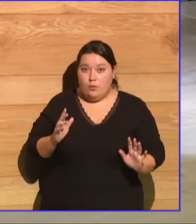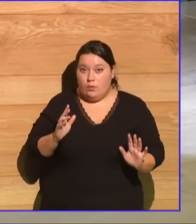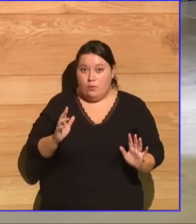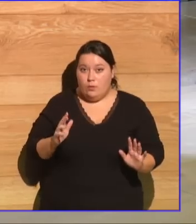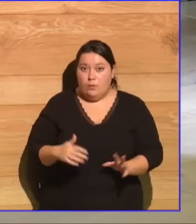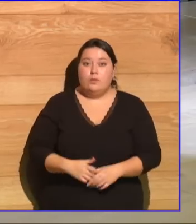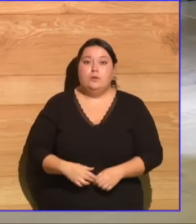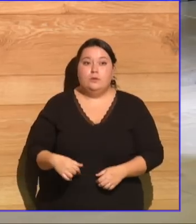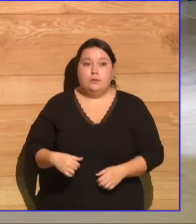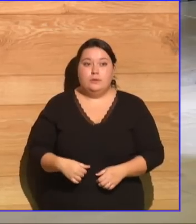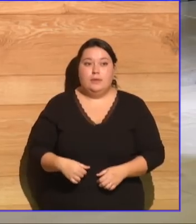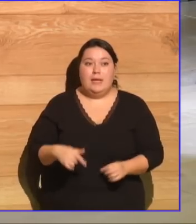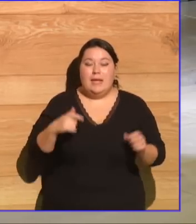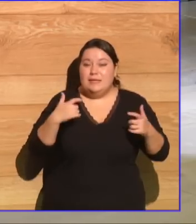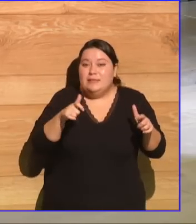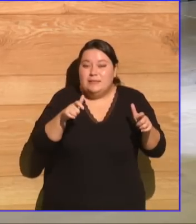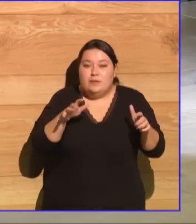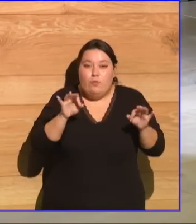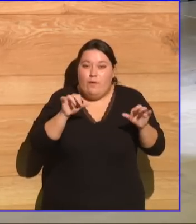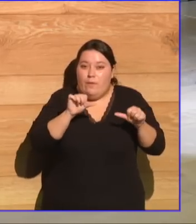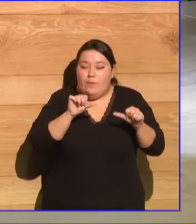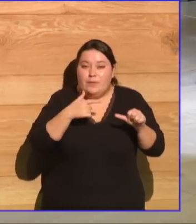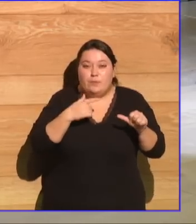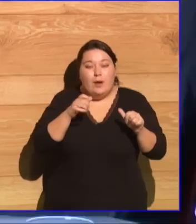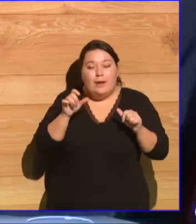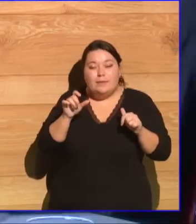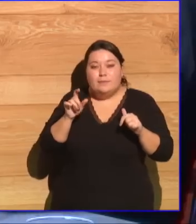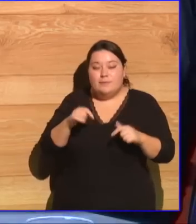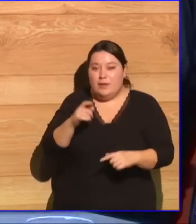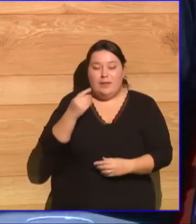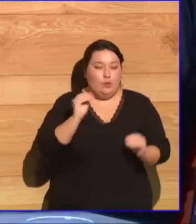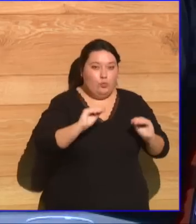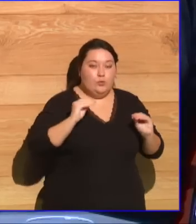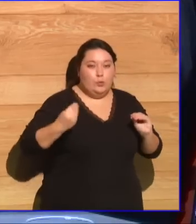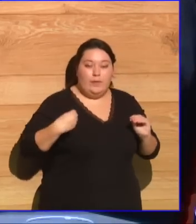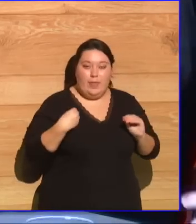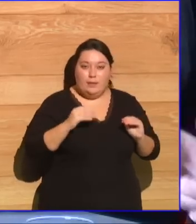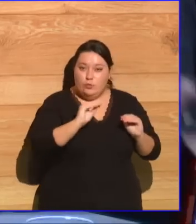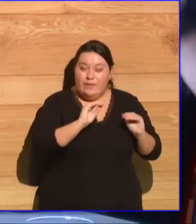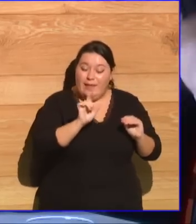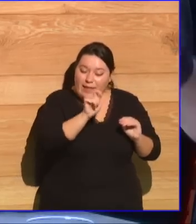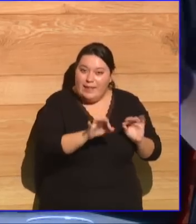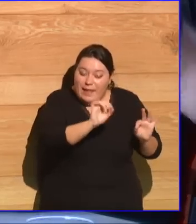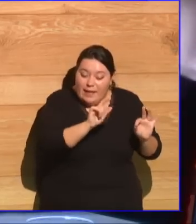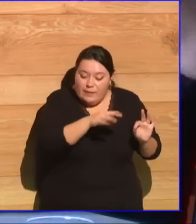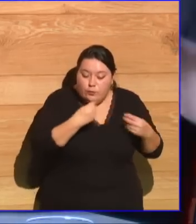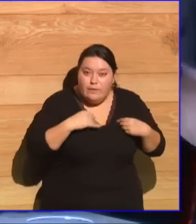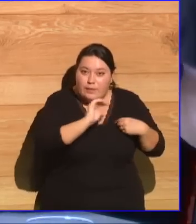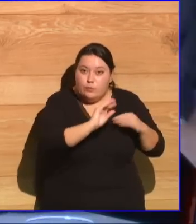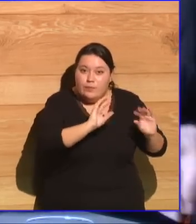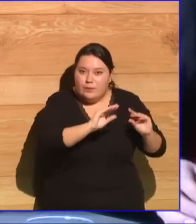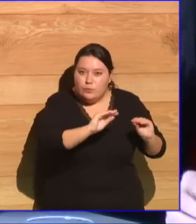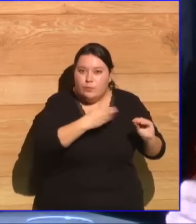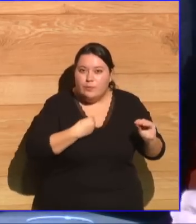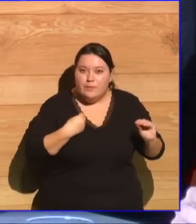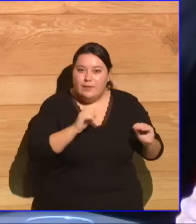obras cumbres de esta película, ¿no? de la carrera de tu John vida, Williams. de su vida, de él. De la él. cara B Él en su de vida, este disco. en su